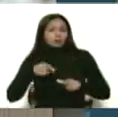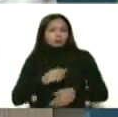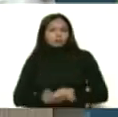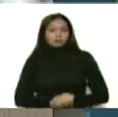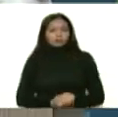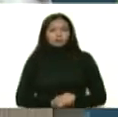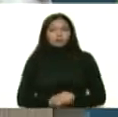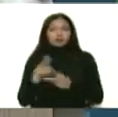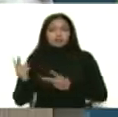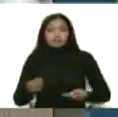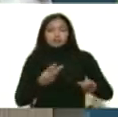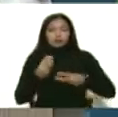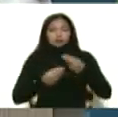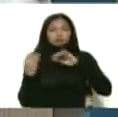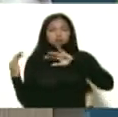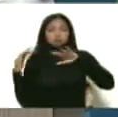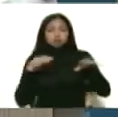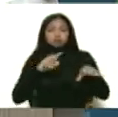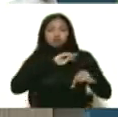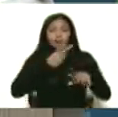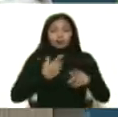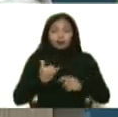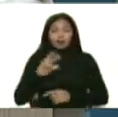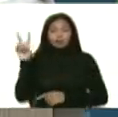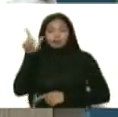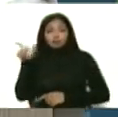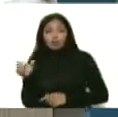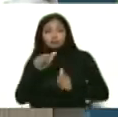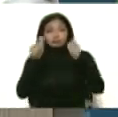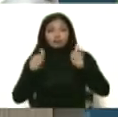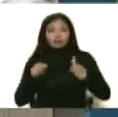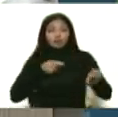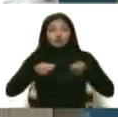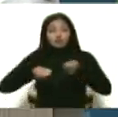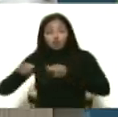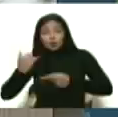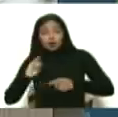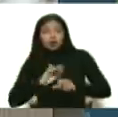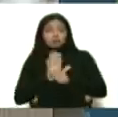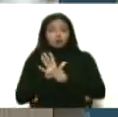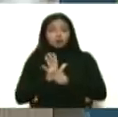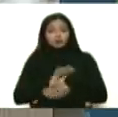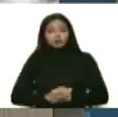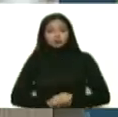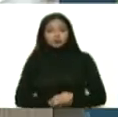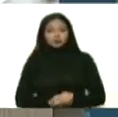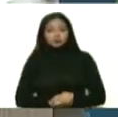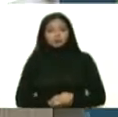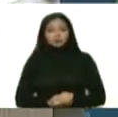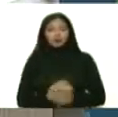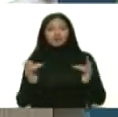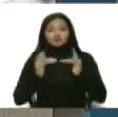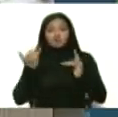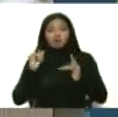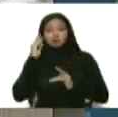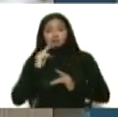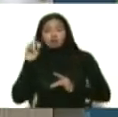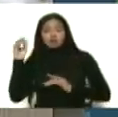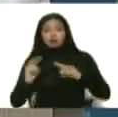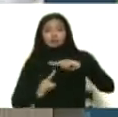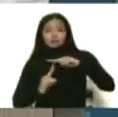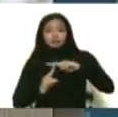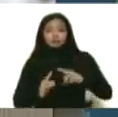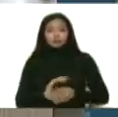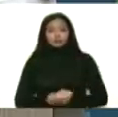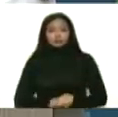del recibimiento que se hace allí a través del sistema de control de COVID-19 en el puente Simón Bolívar de San Antonio